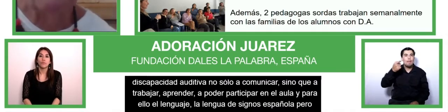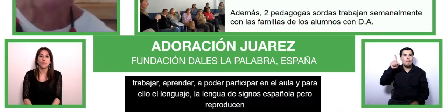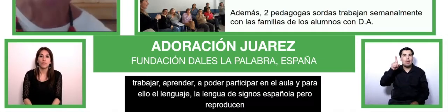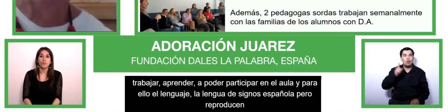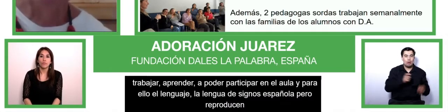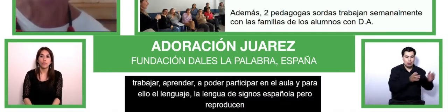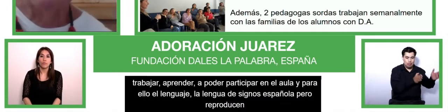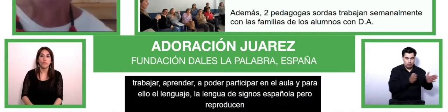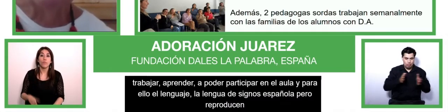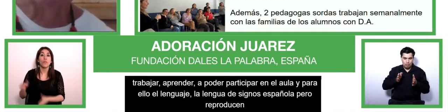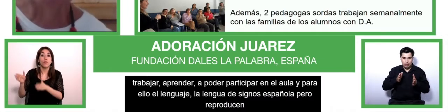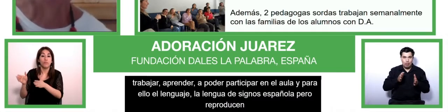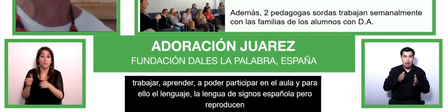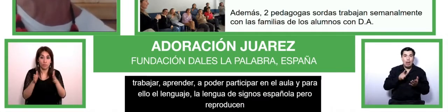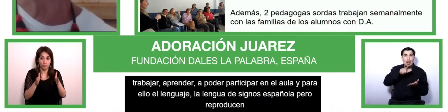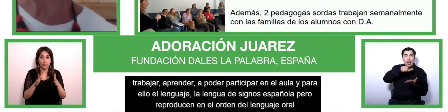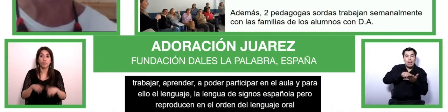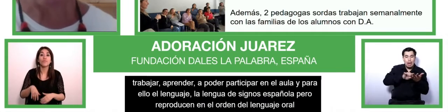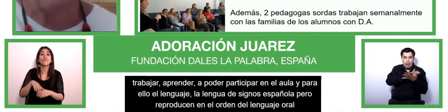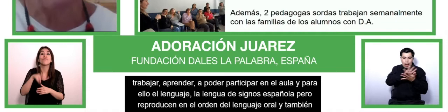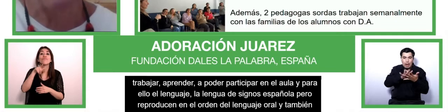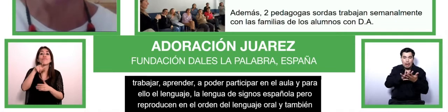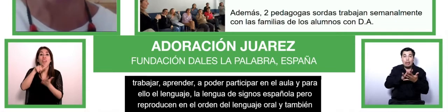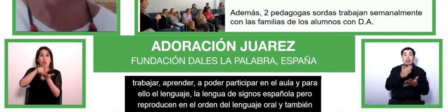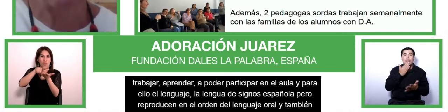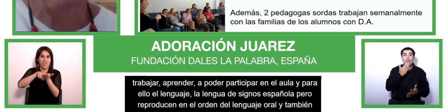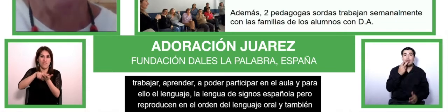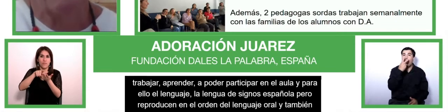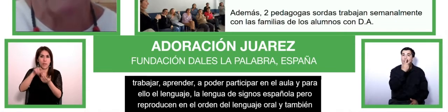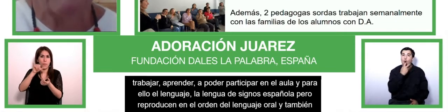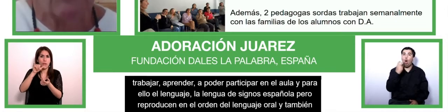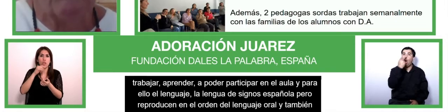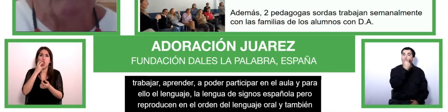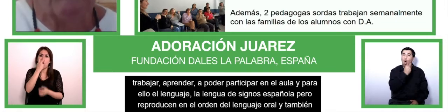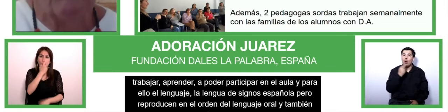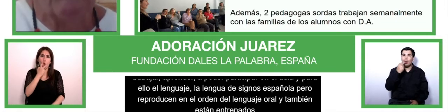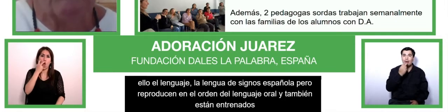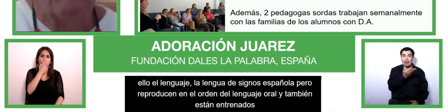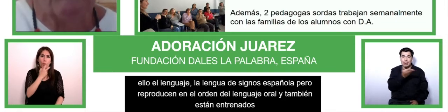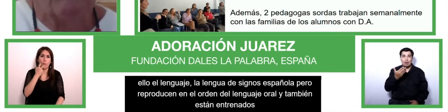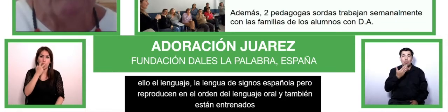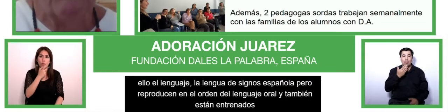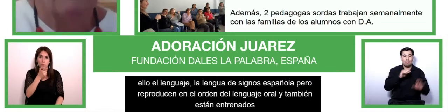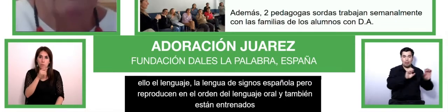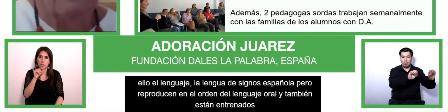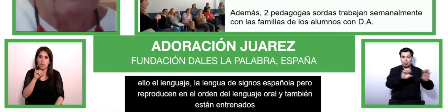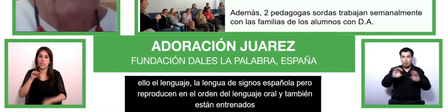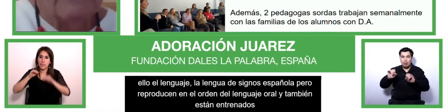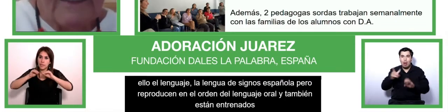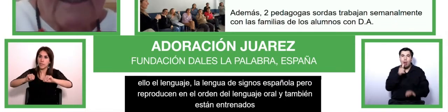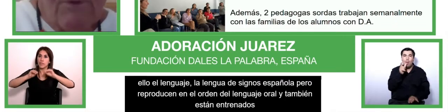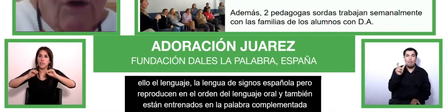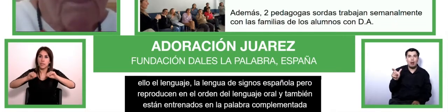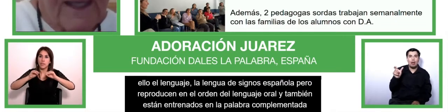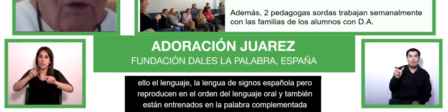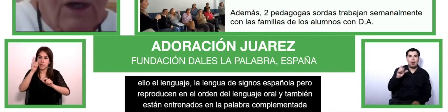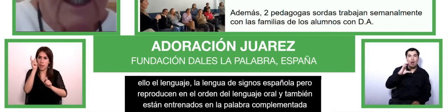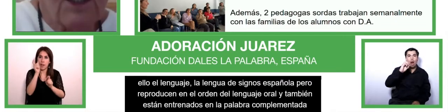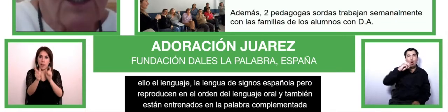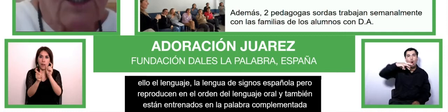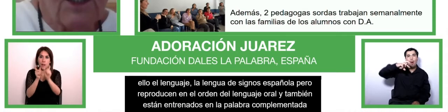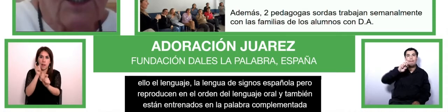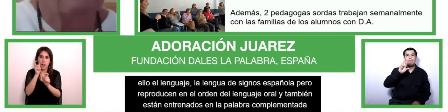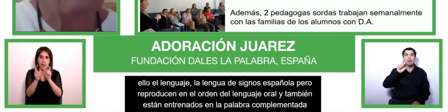oral y también están entrenados en la utilización de la palabra complementada. El equipo